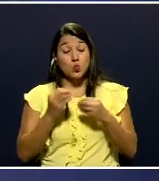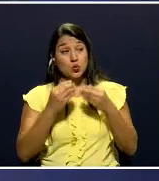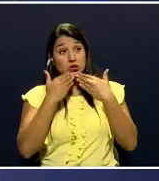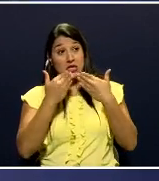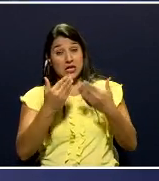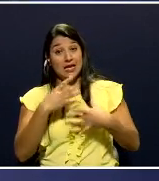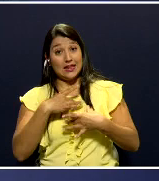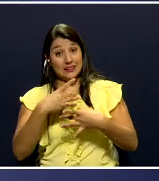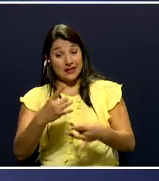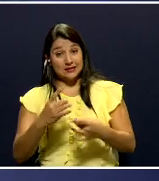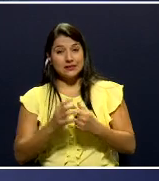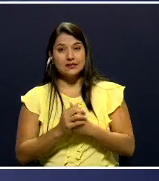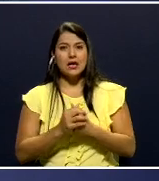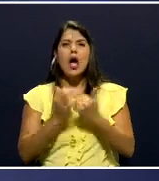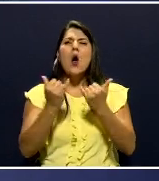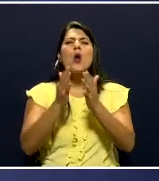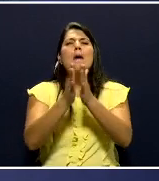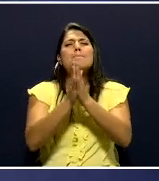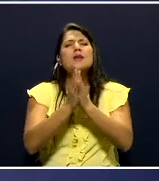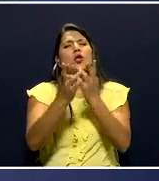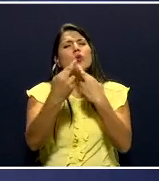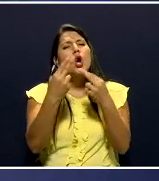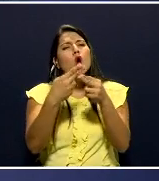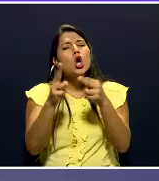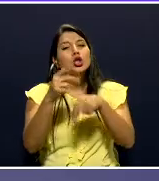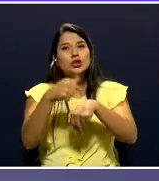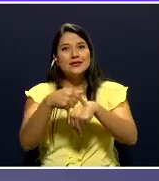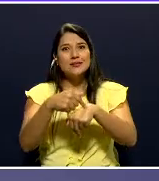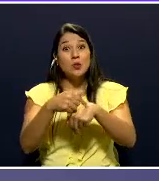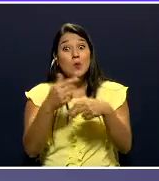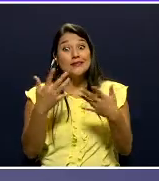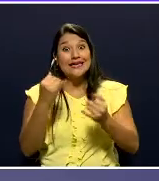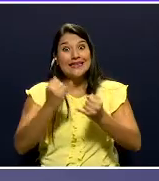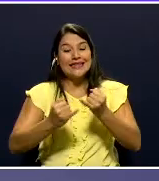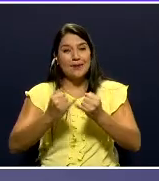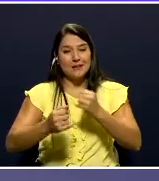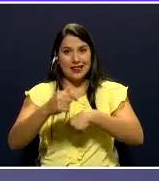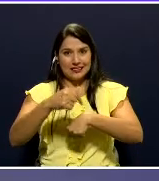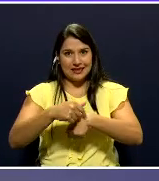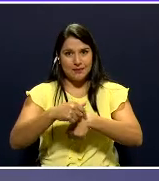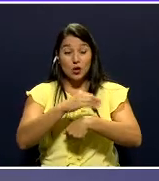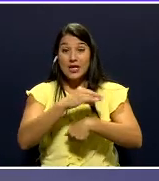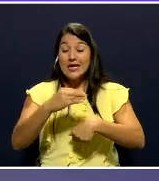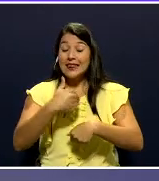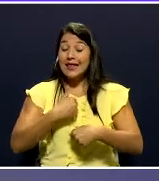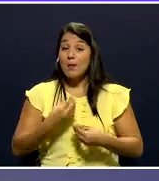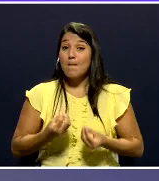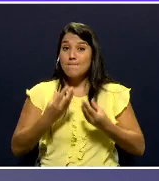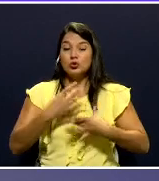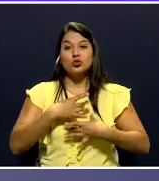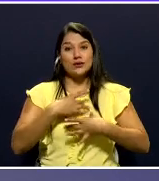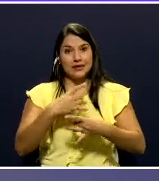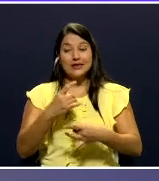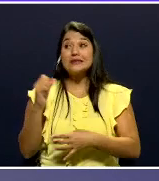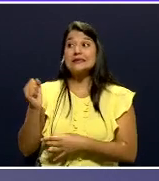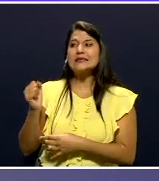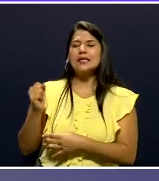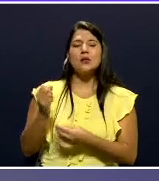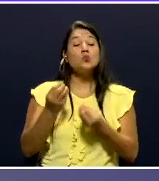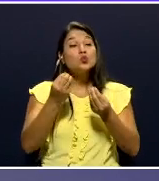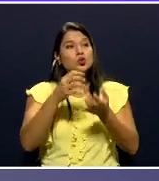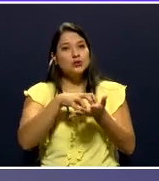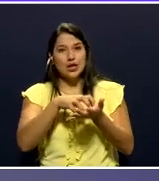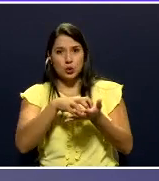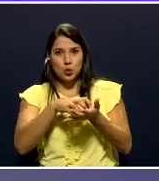interesantísimo. Le pido ahora respuestas muy breves porque se nos va terminando el tiempo y hay mucho interés. Sí, señor. Hay muchas